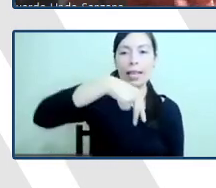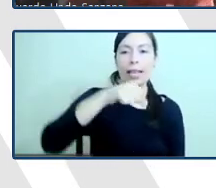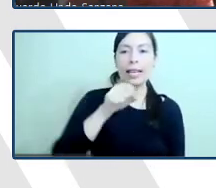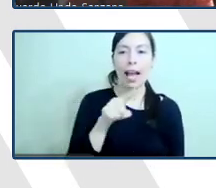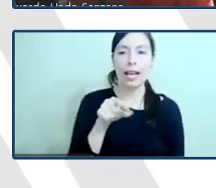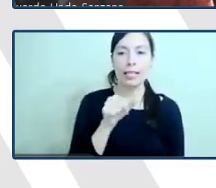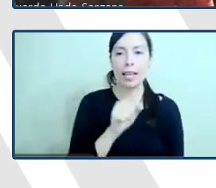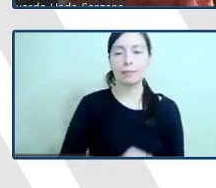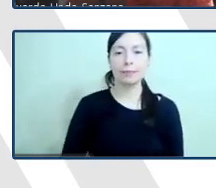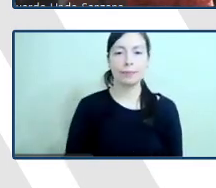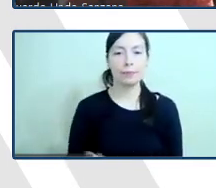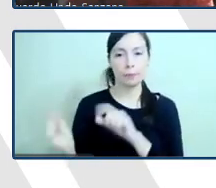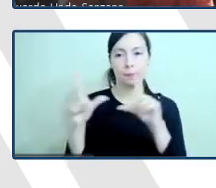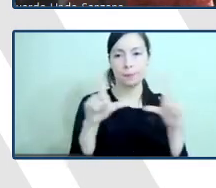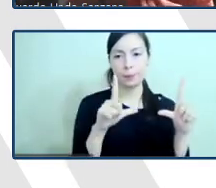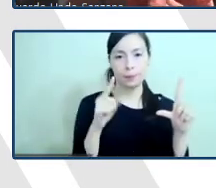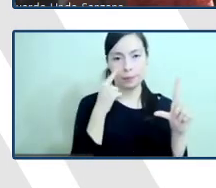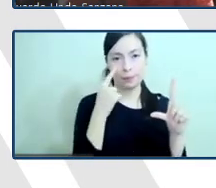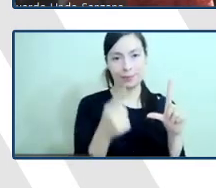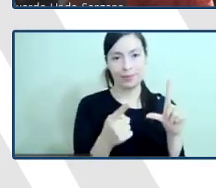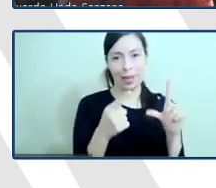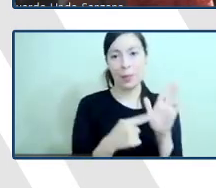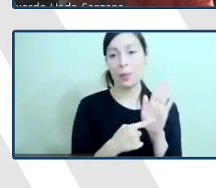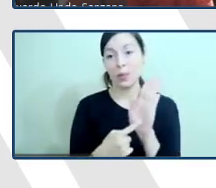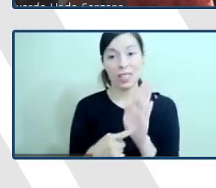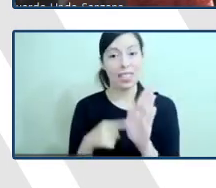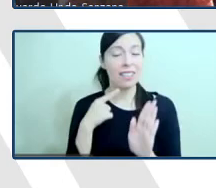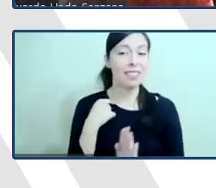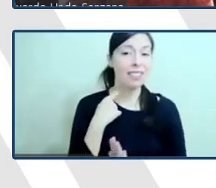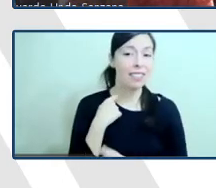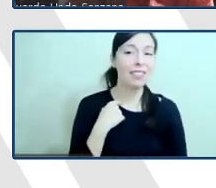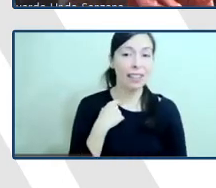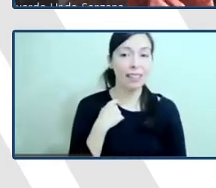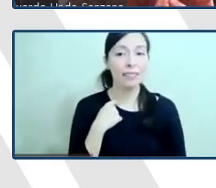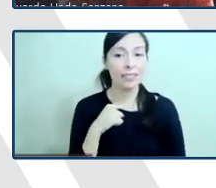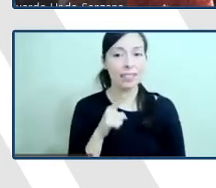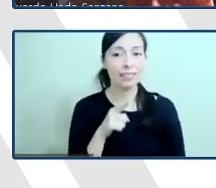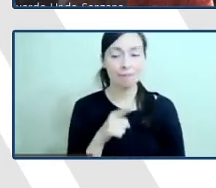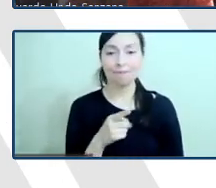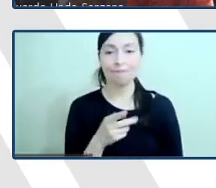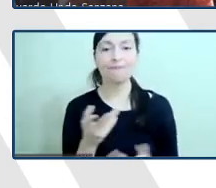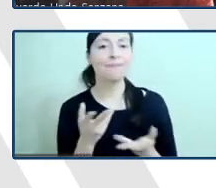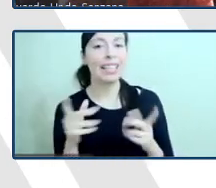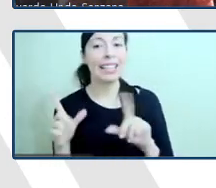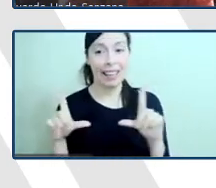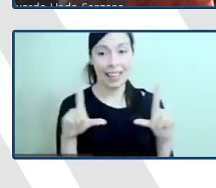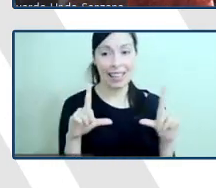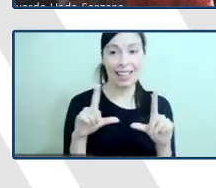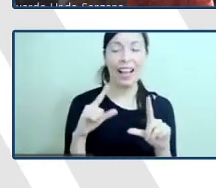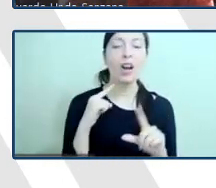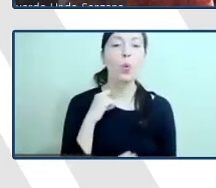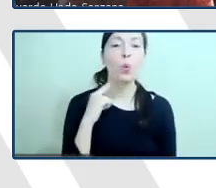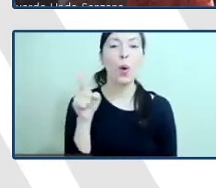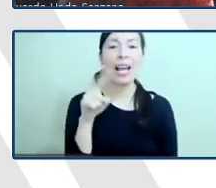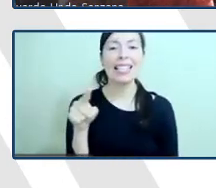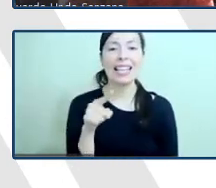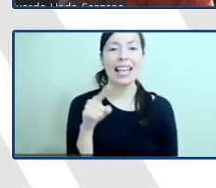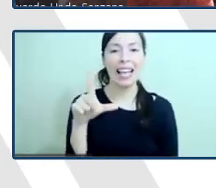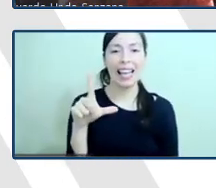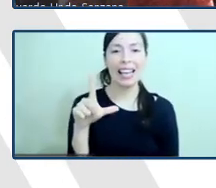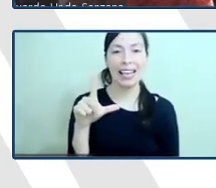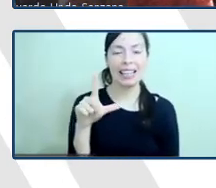La siguiente lámina, esto se lo muestro nada más porque me parece interesante, ya que estaba viendo tarjetas QSL. Hay un par de